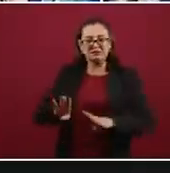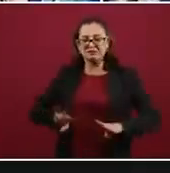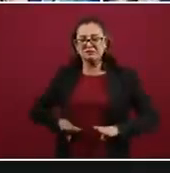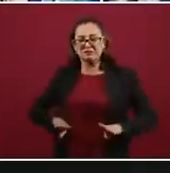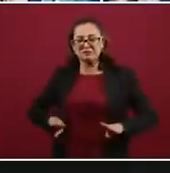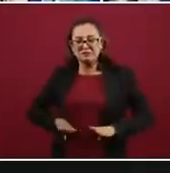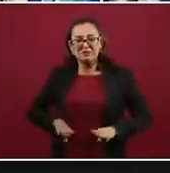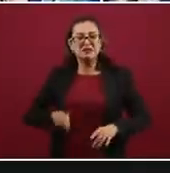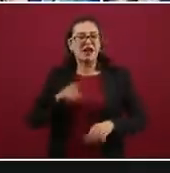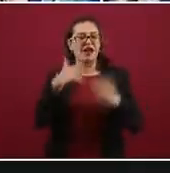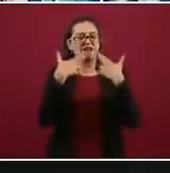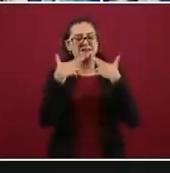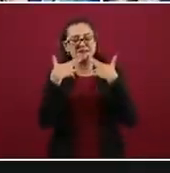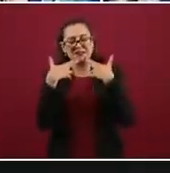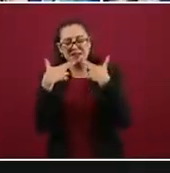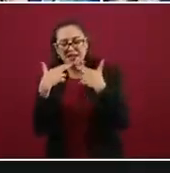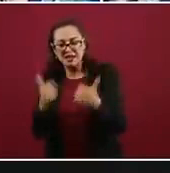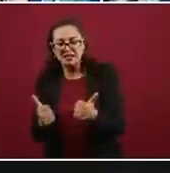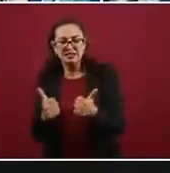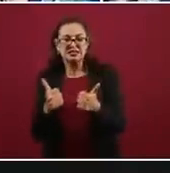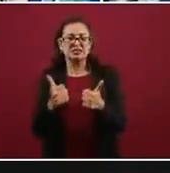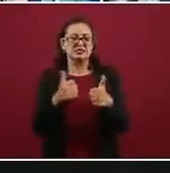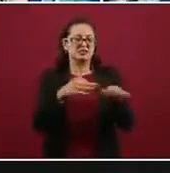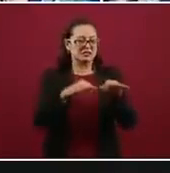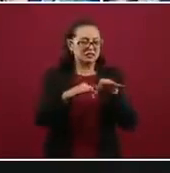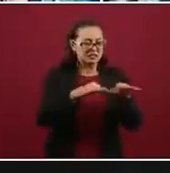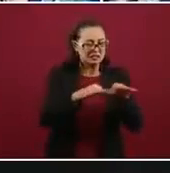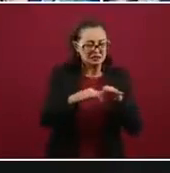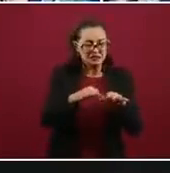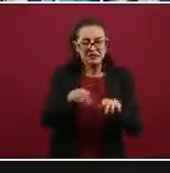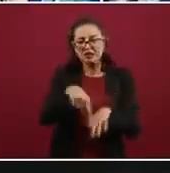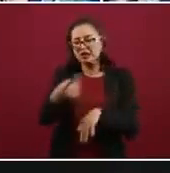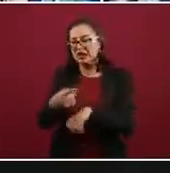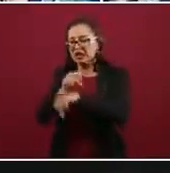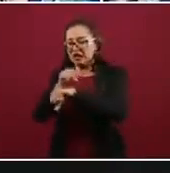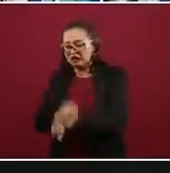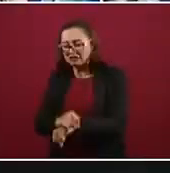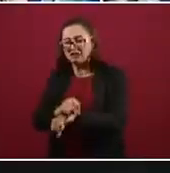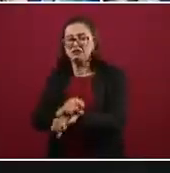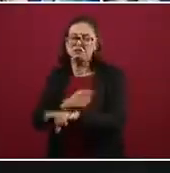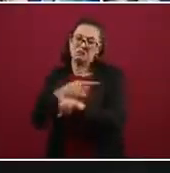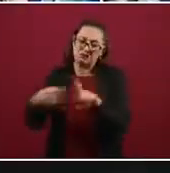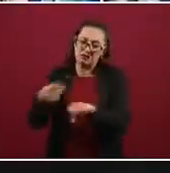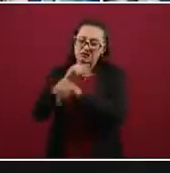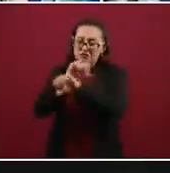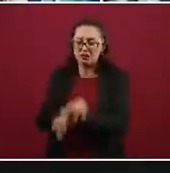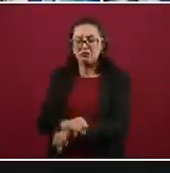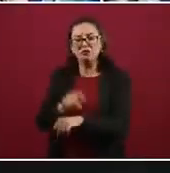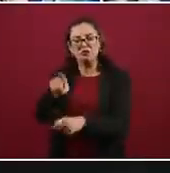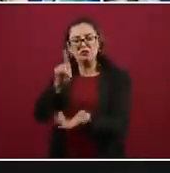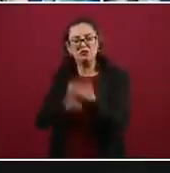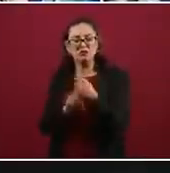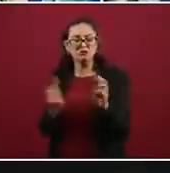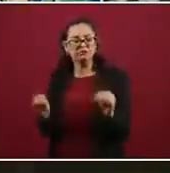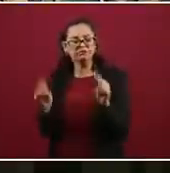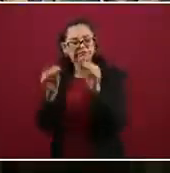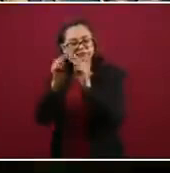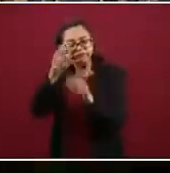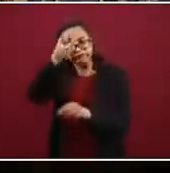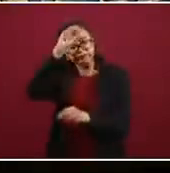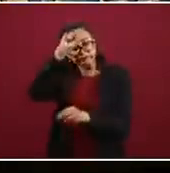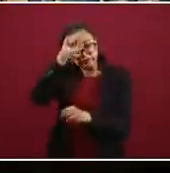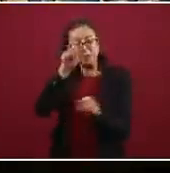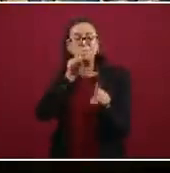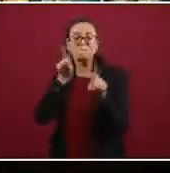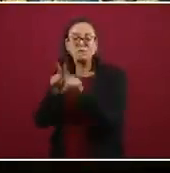peones en las haciendas, a trabajadores semiesclavos o esclavos en las minas, ¿sí? Y luego